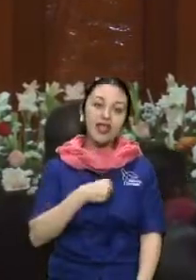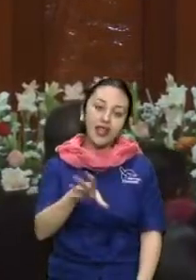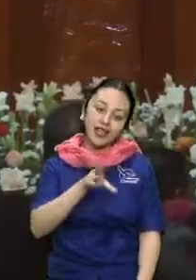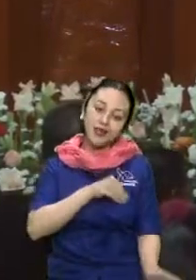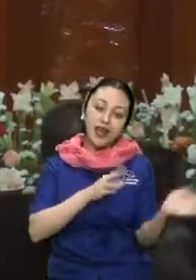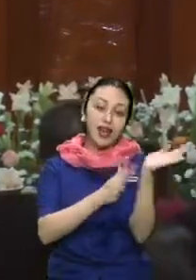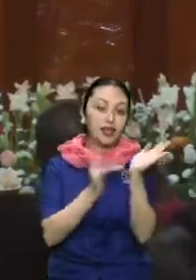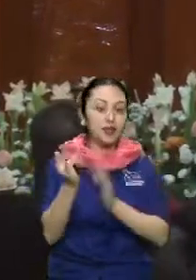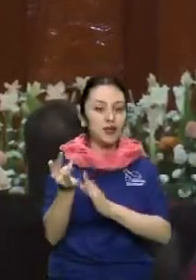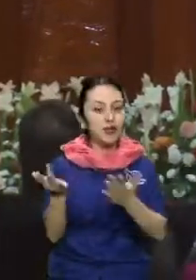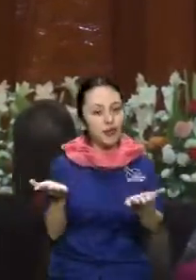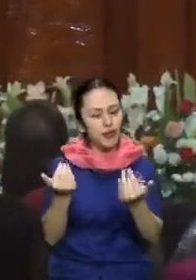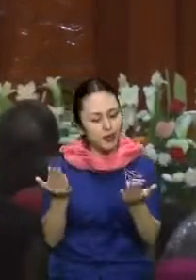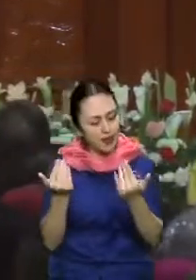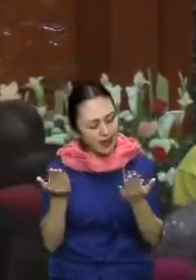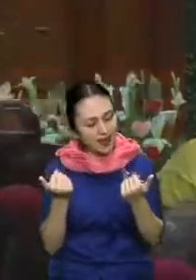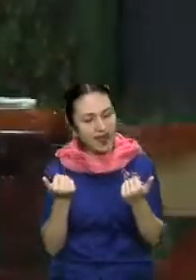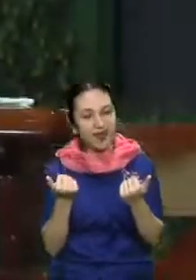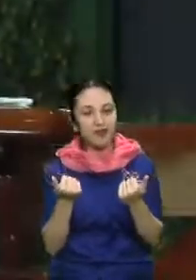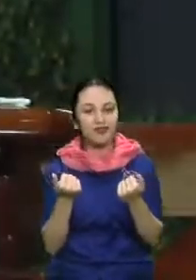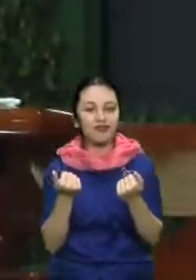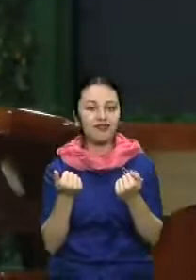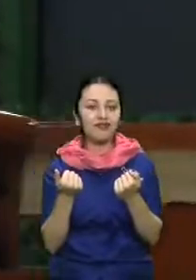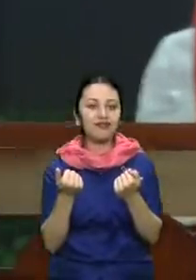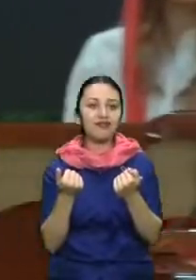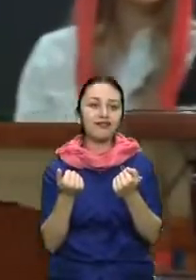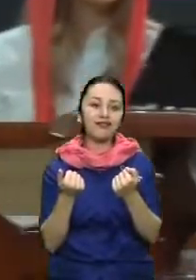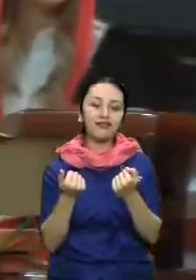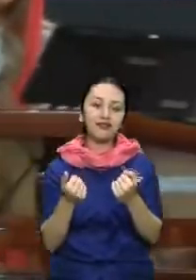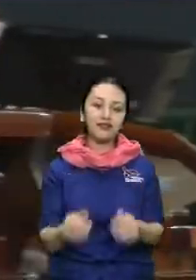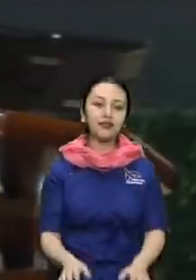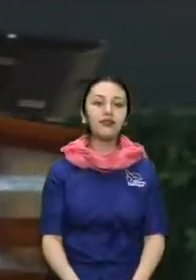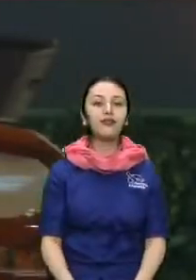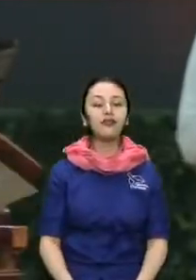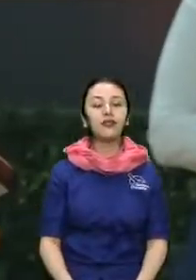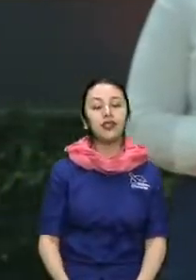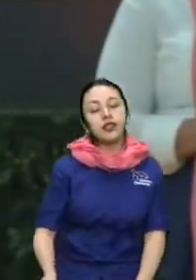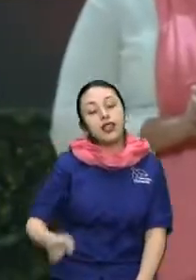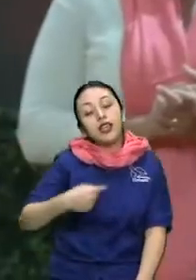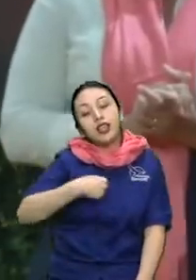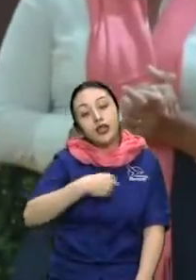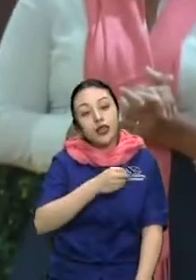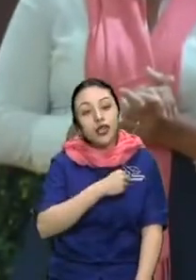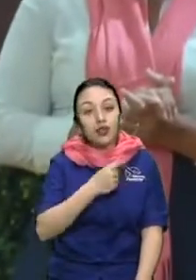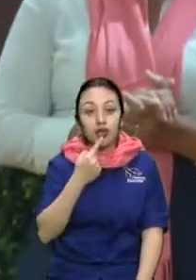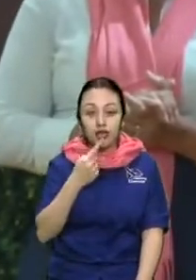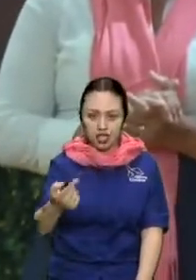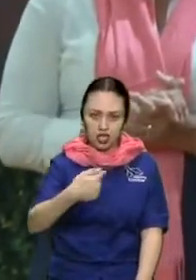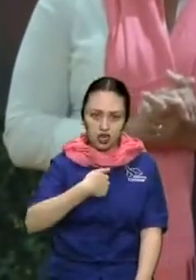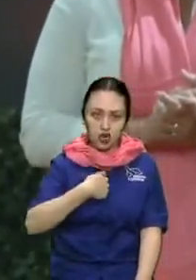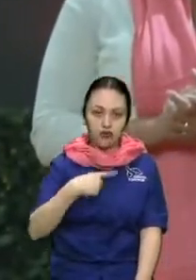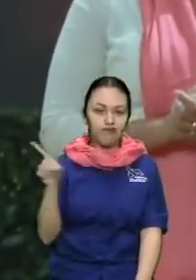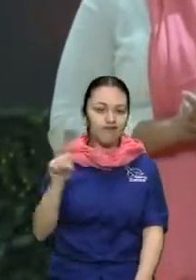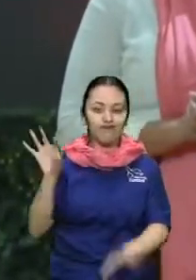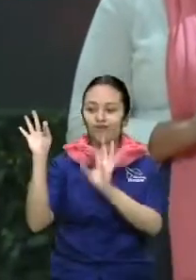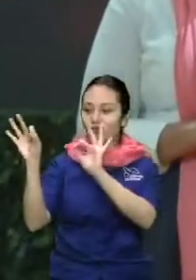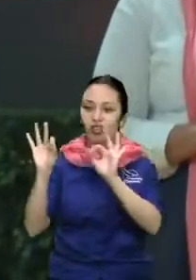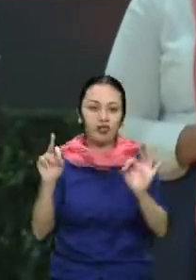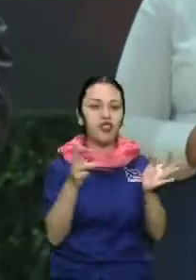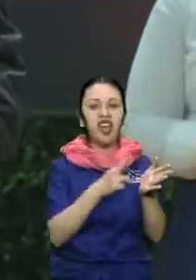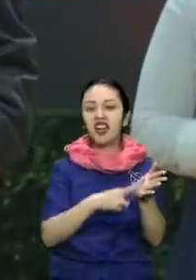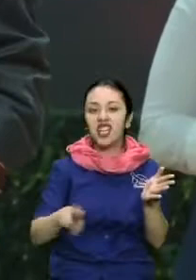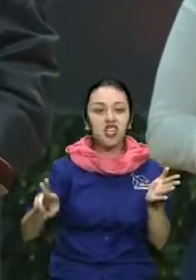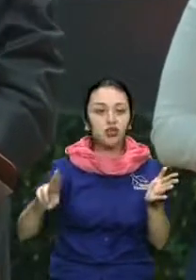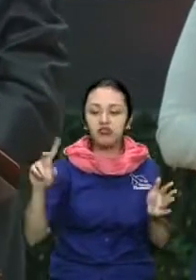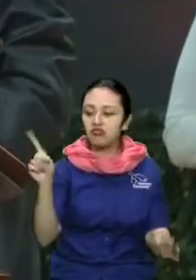véngase para acá. Y mientras viene, quiero decirle que yo no estoy predicando una religión. Yo no estoy hablando